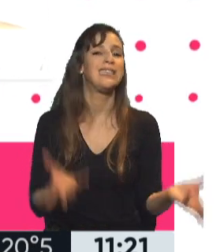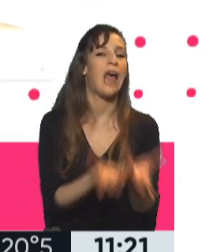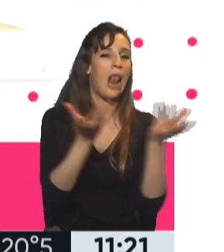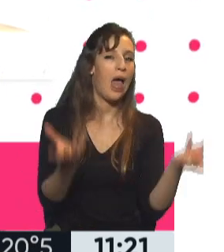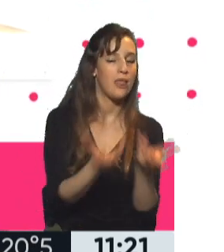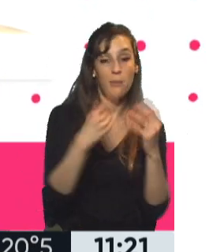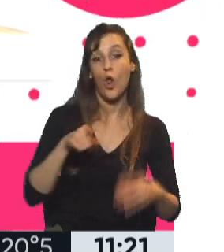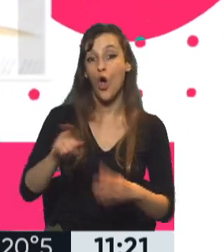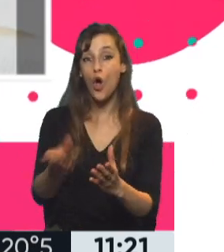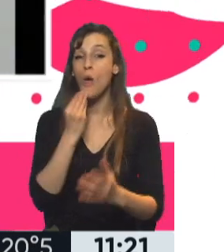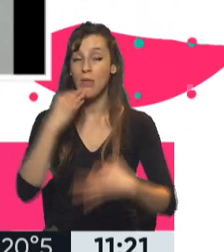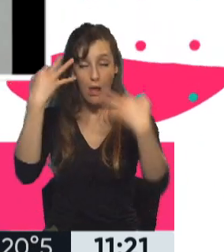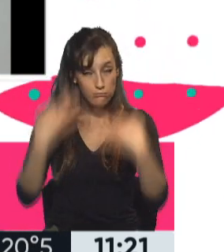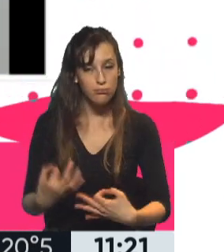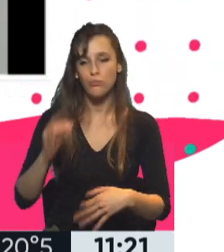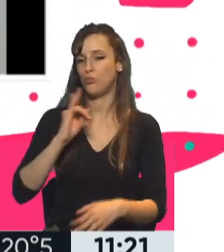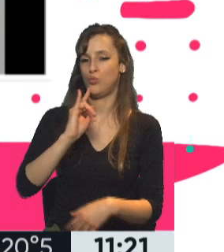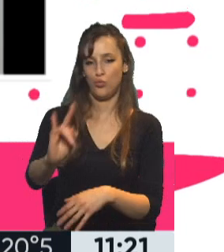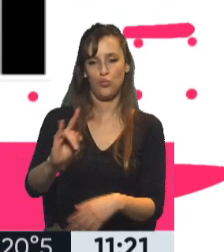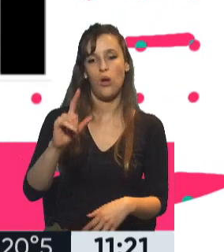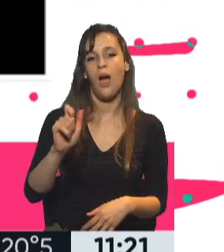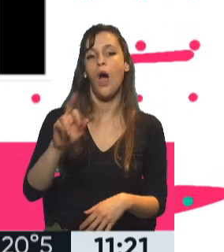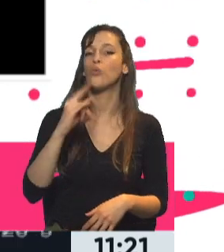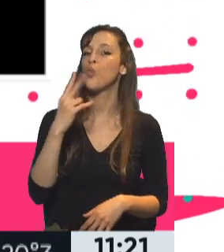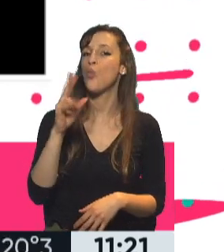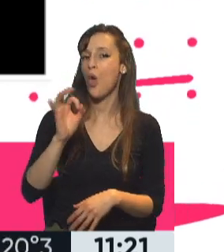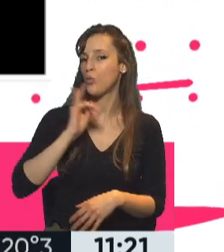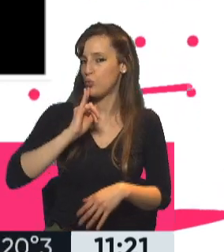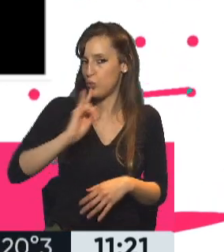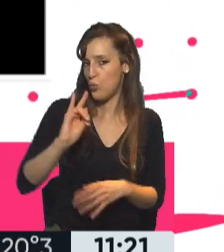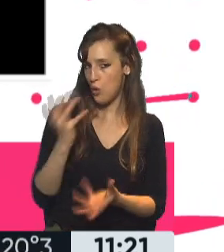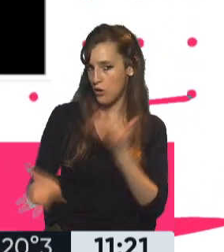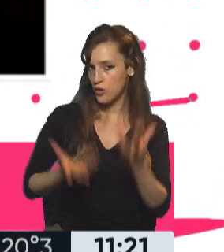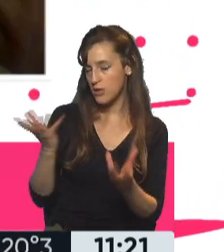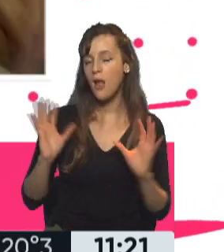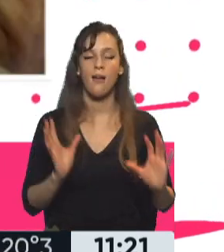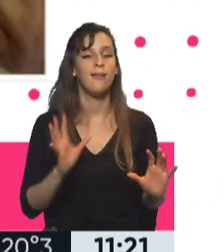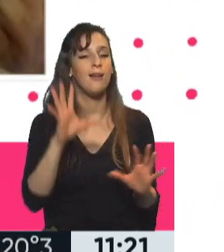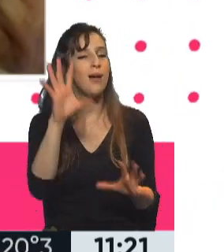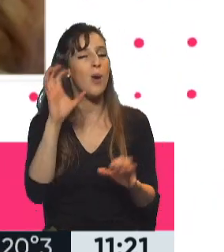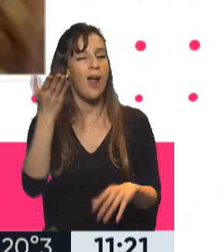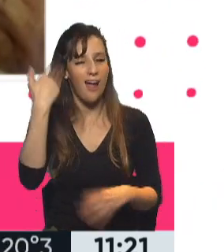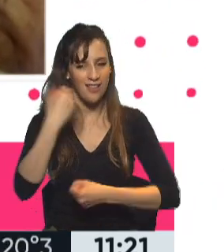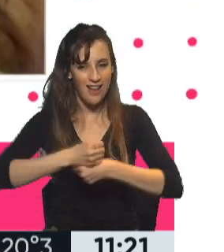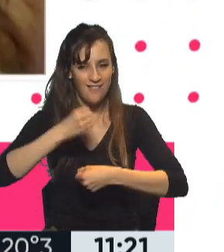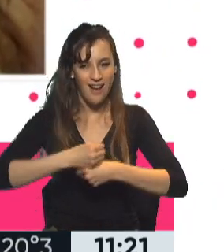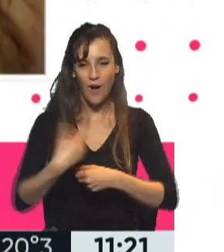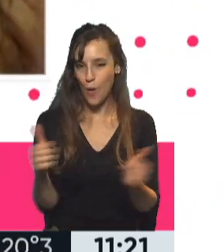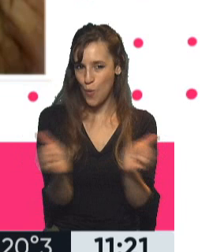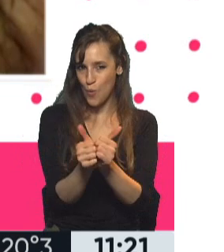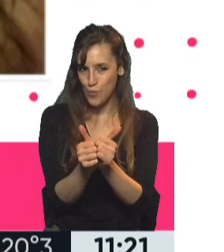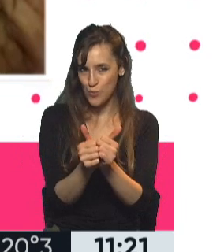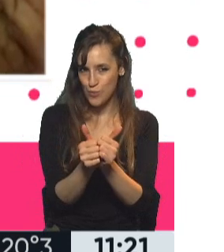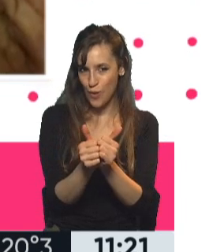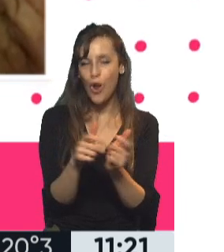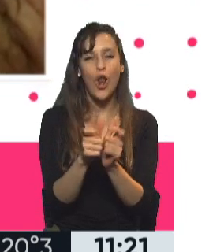la cocina la hace Arturo. Sí, hemos hablado de cocina con Arturo y siempre tengo el recuerdo de cuando laburamos juntos en el Arcángel. ¿Te acordás,